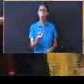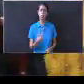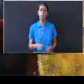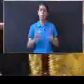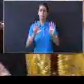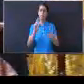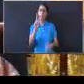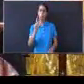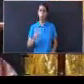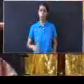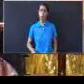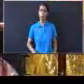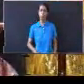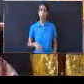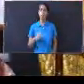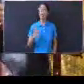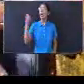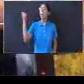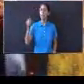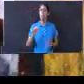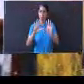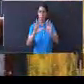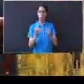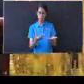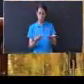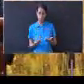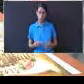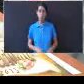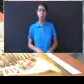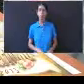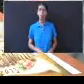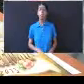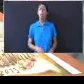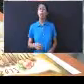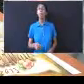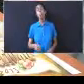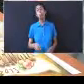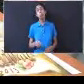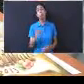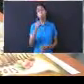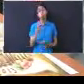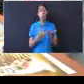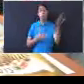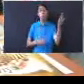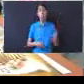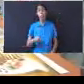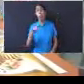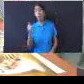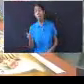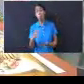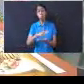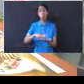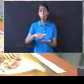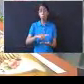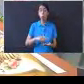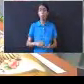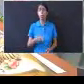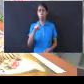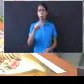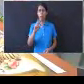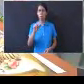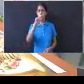Y va a otro lugar. Donde ni le preguntan ni le cobran un montón. Va a comer a un restaurante y cuando ve,